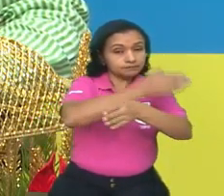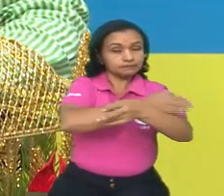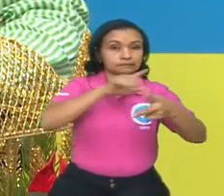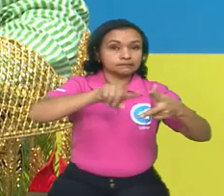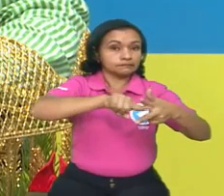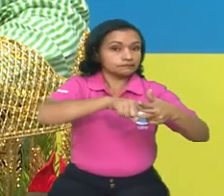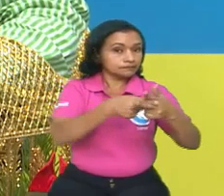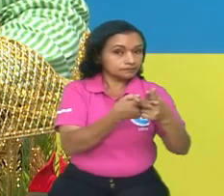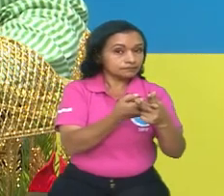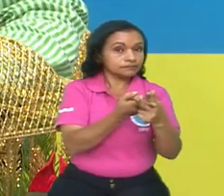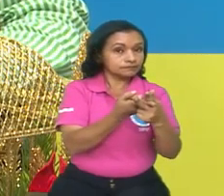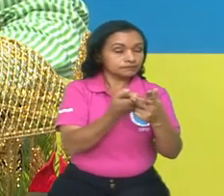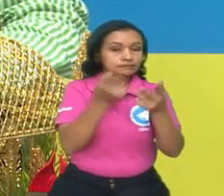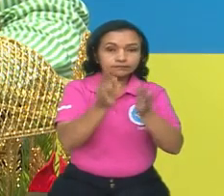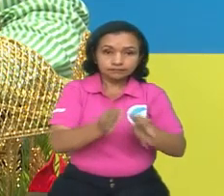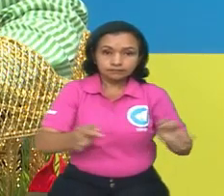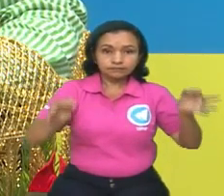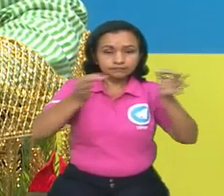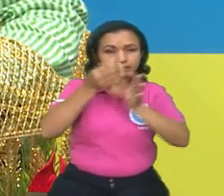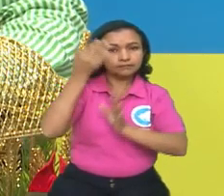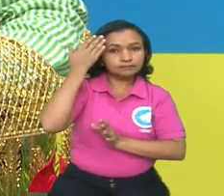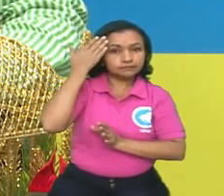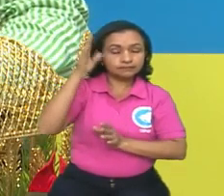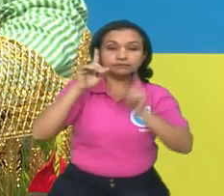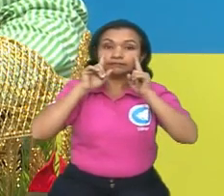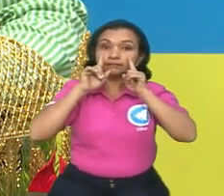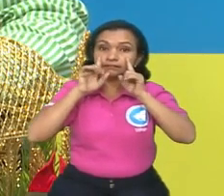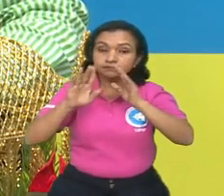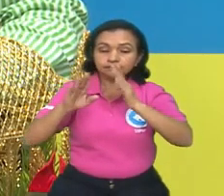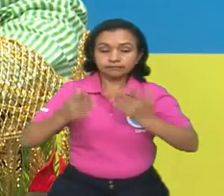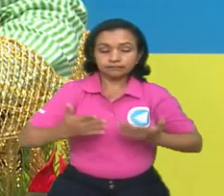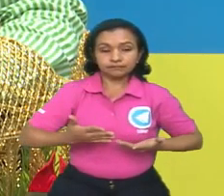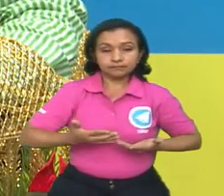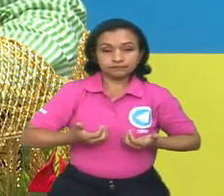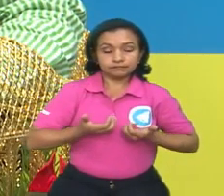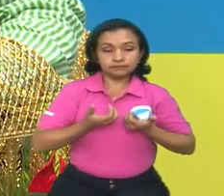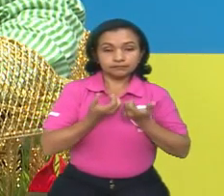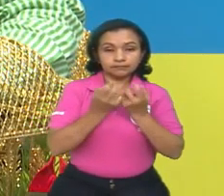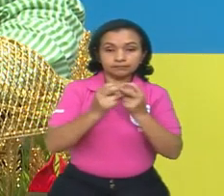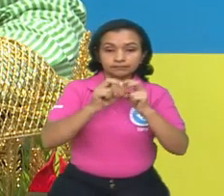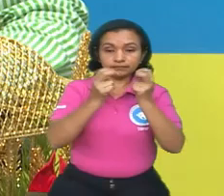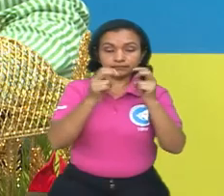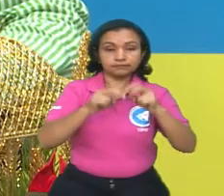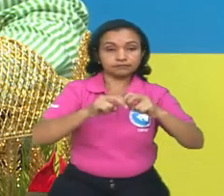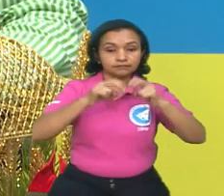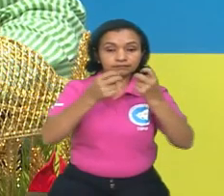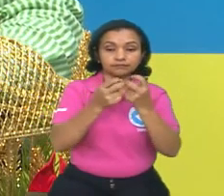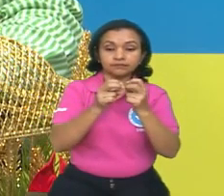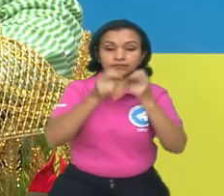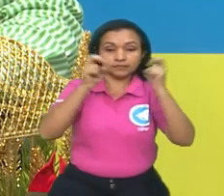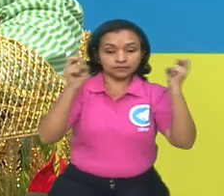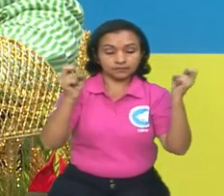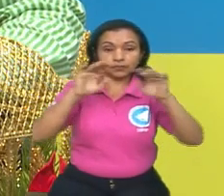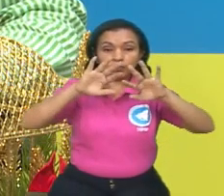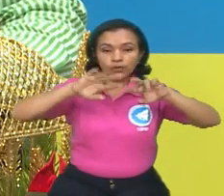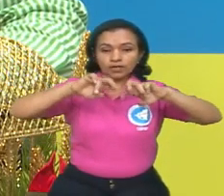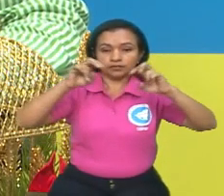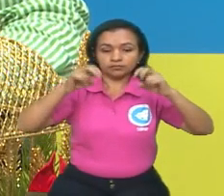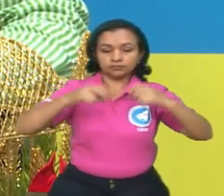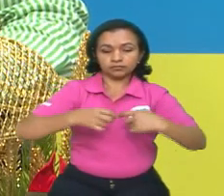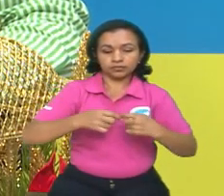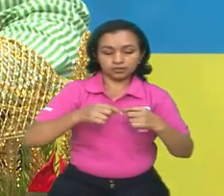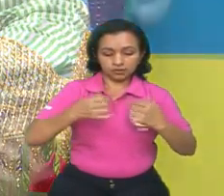es importante saber sobre esto para prevenir el cáncer cérvico-uterino. Tenemos a la doctora Hilda Osorio,